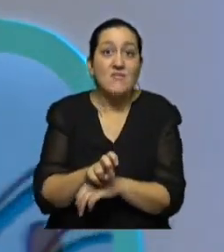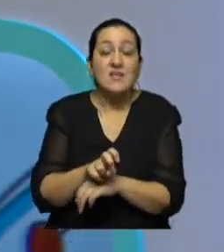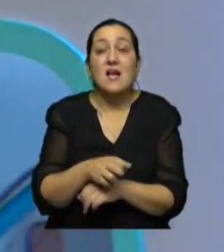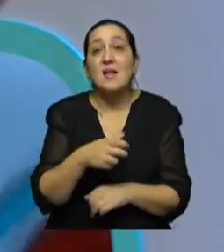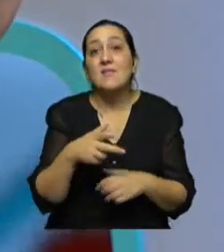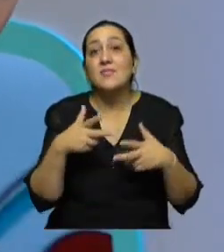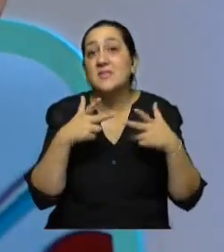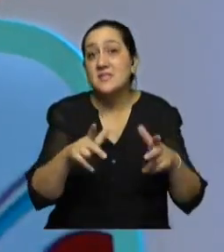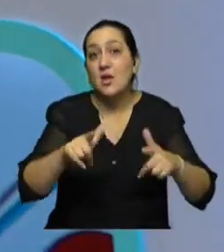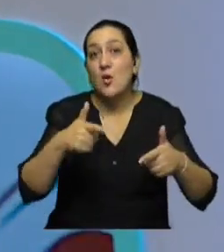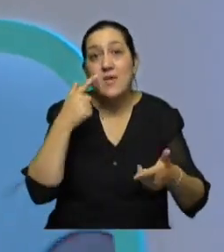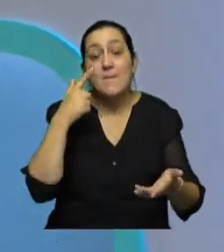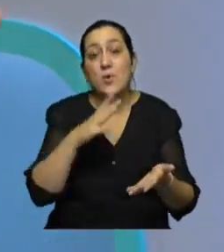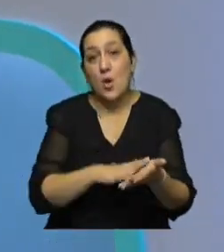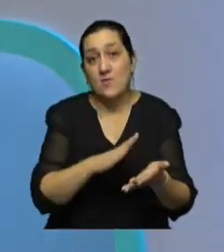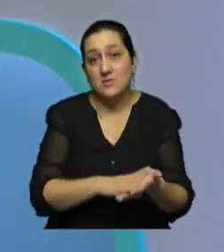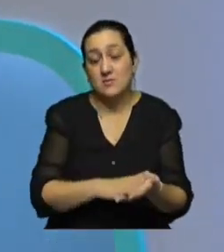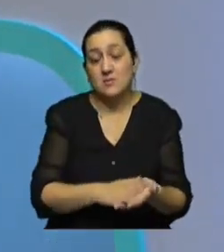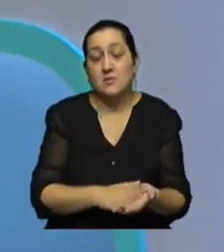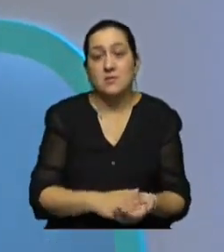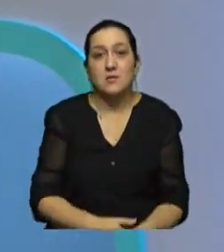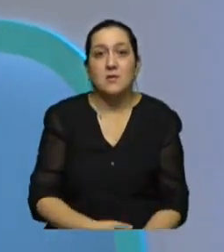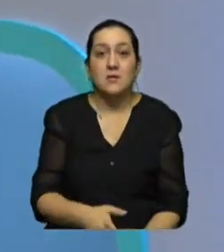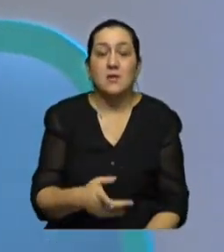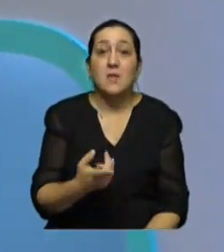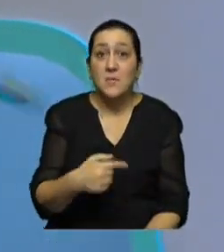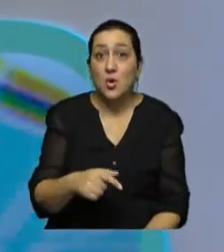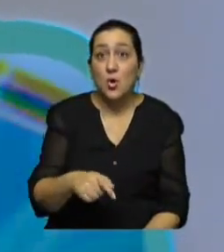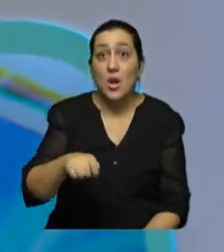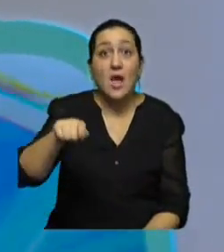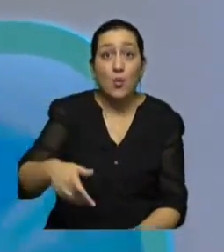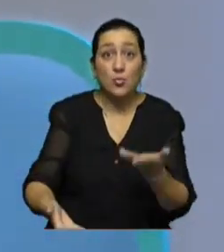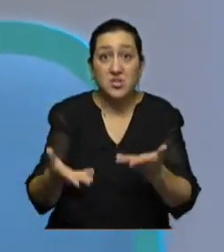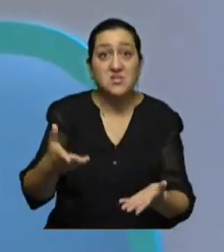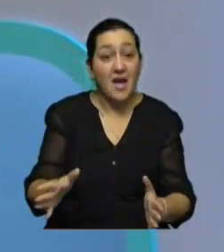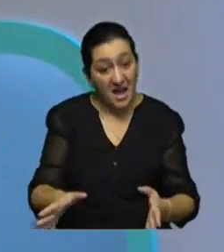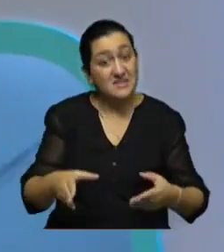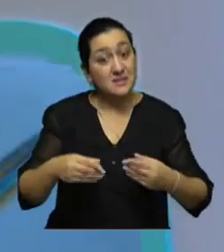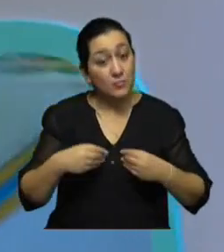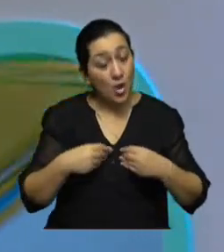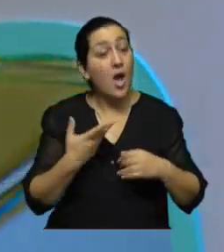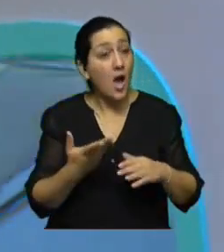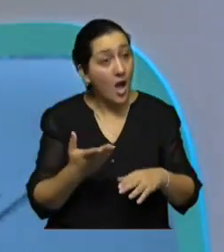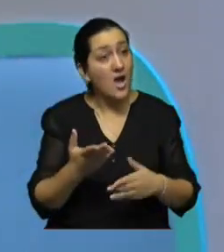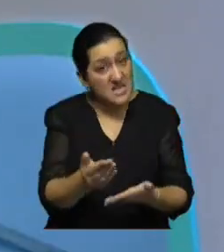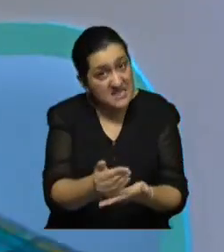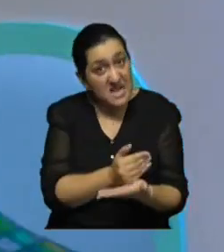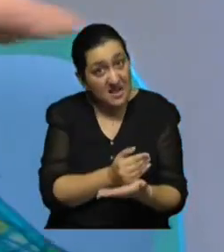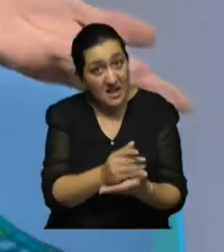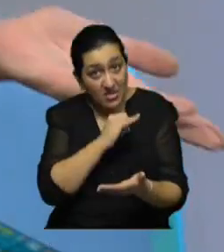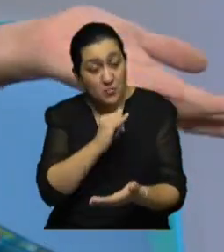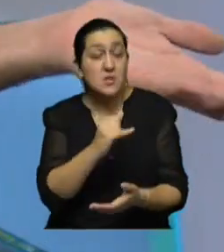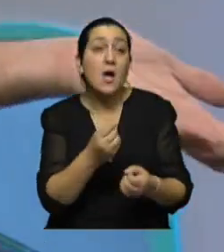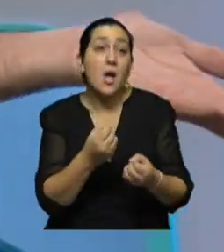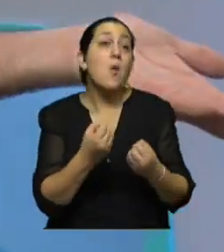eso es otro tema. Como sucede en la mayoría de los casos. Pero ¿no? accedió, exactamente, accedió al pedido de la familia, y